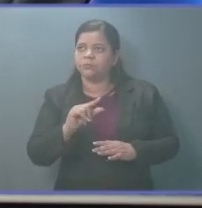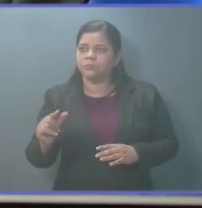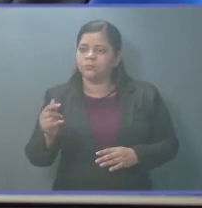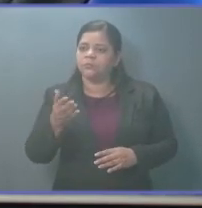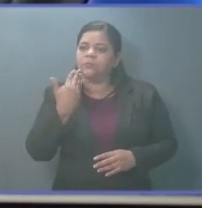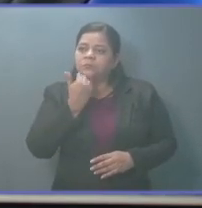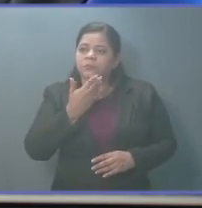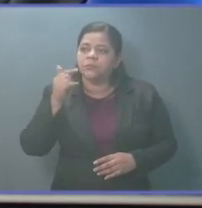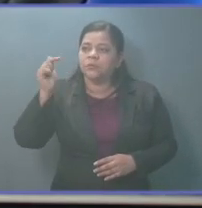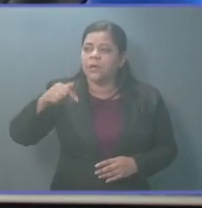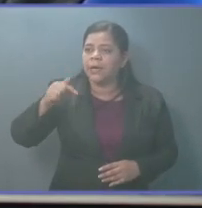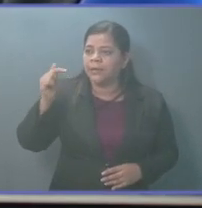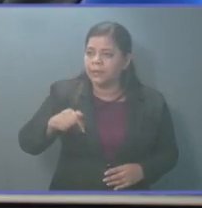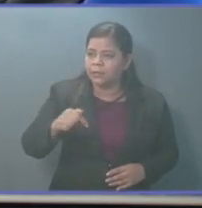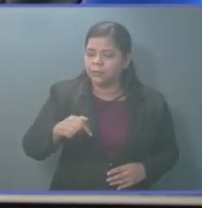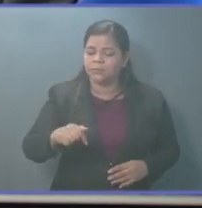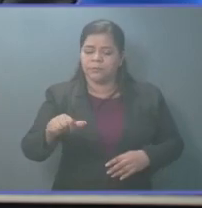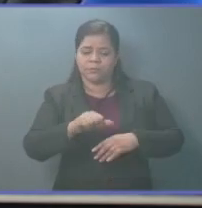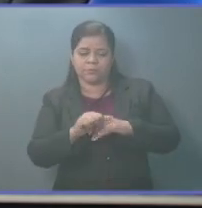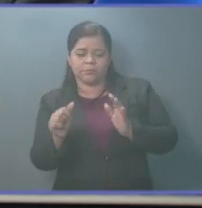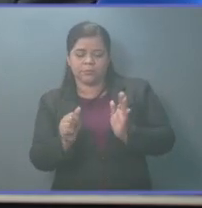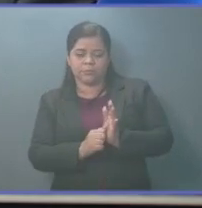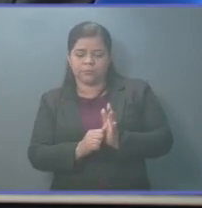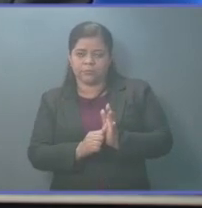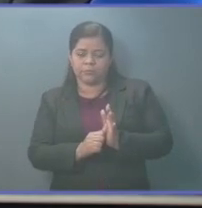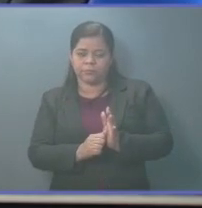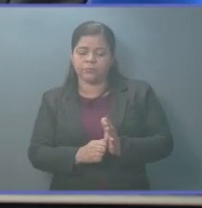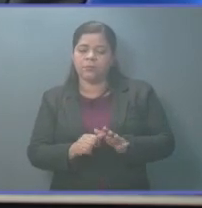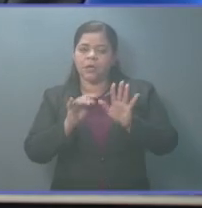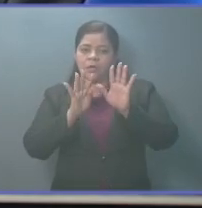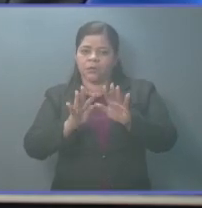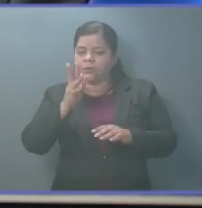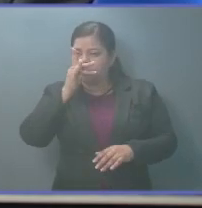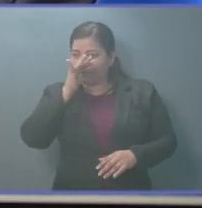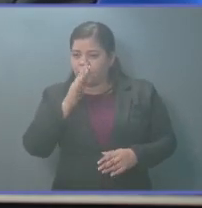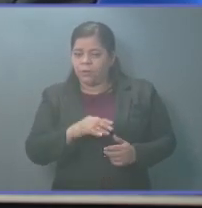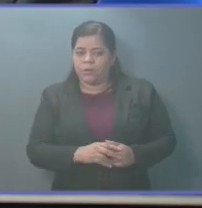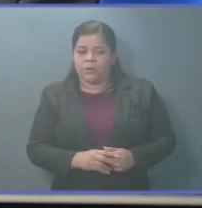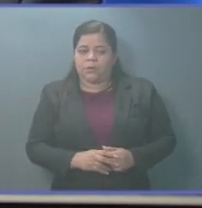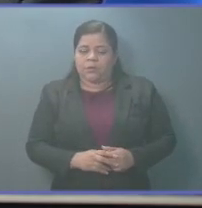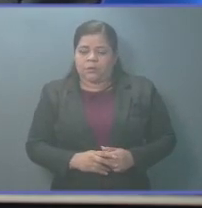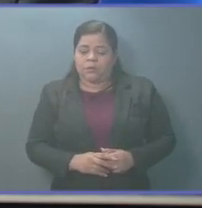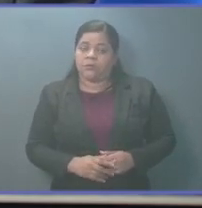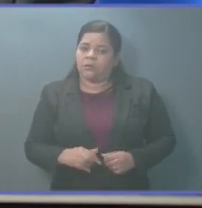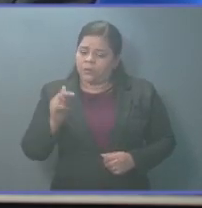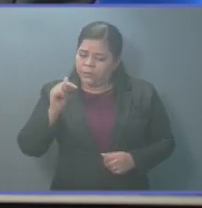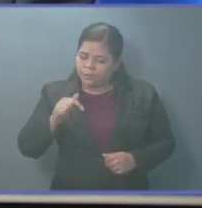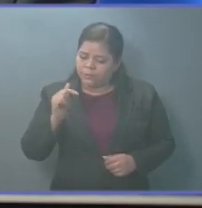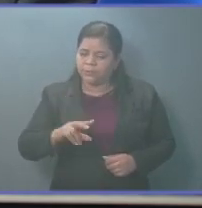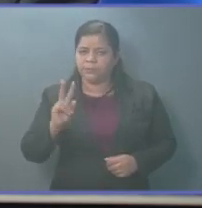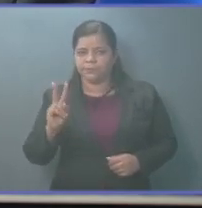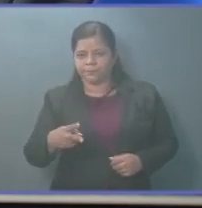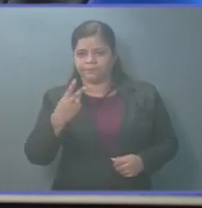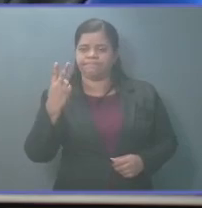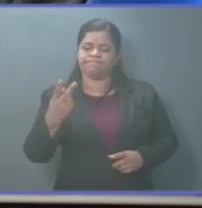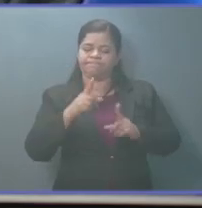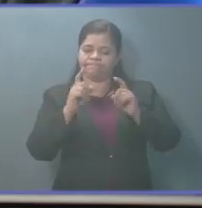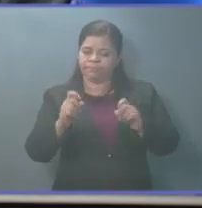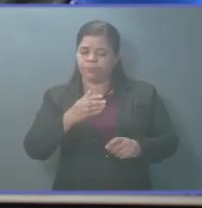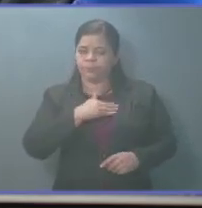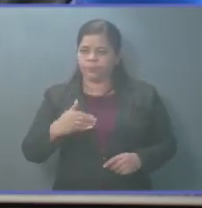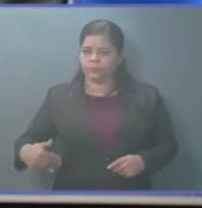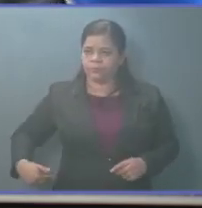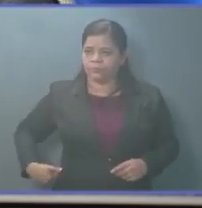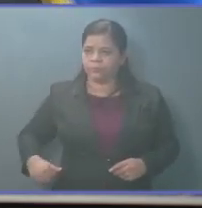aquí, en la Asamblea Legislativa el 9 de febrero. Esa sería la segunda pregunta, señor